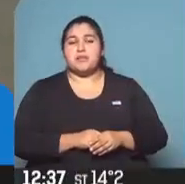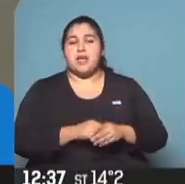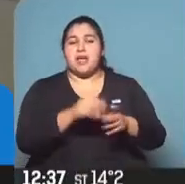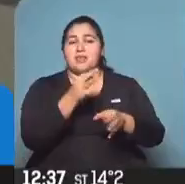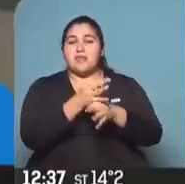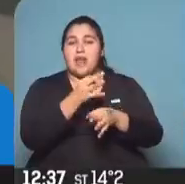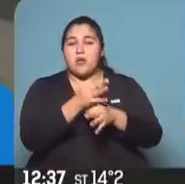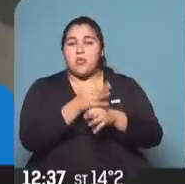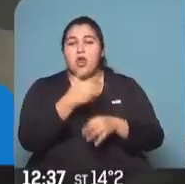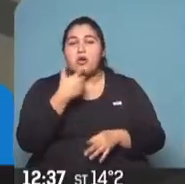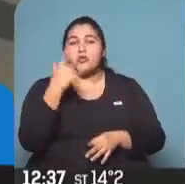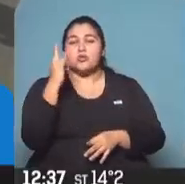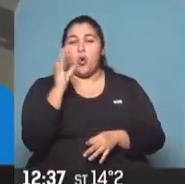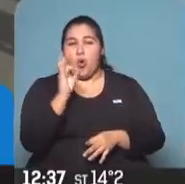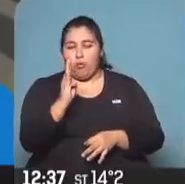escuela de suboficiales